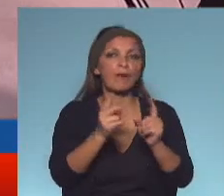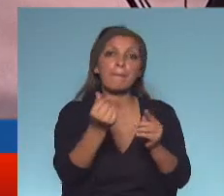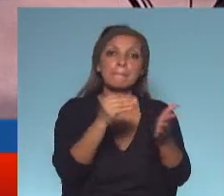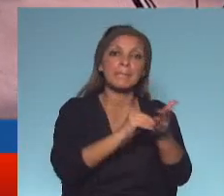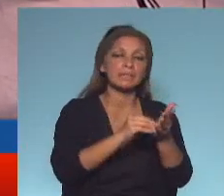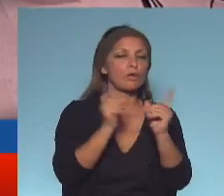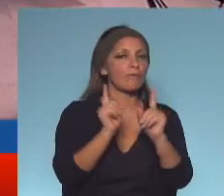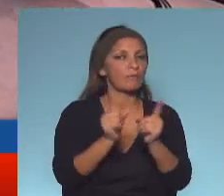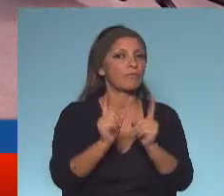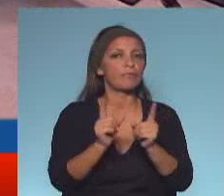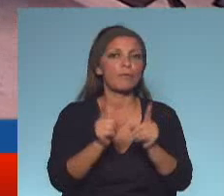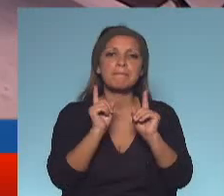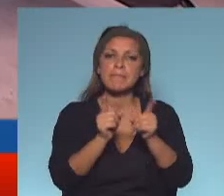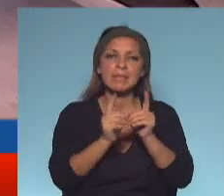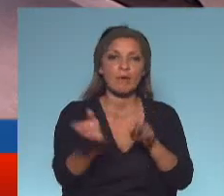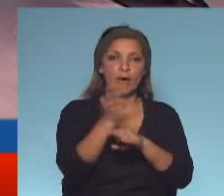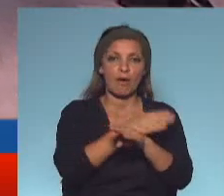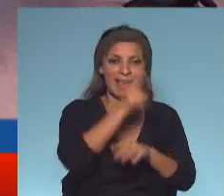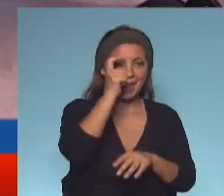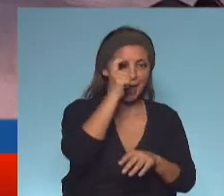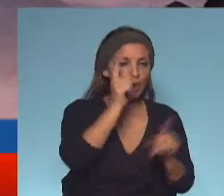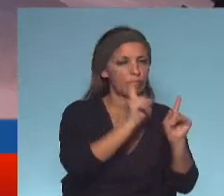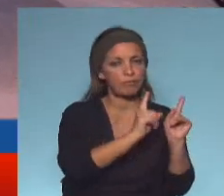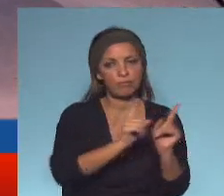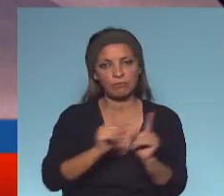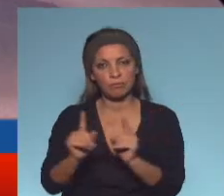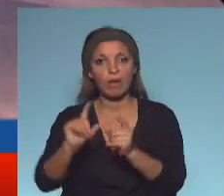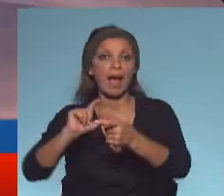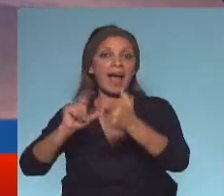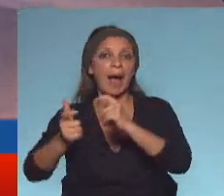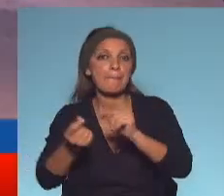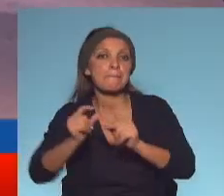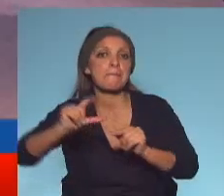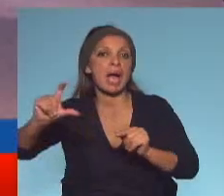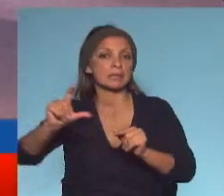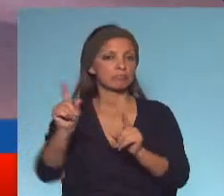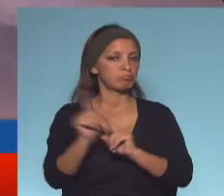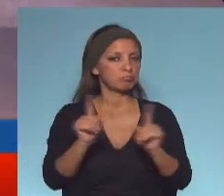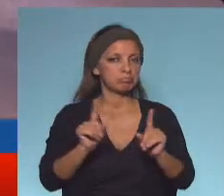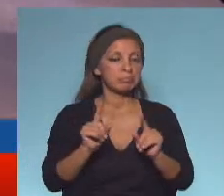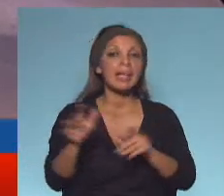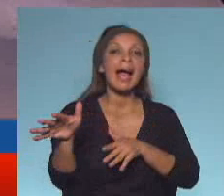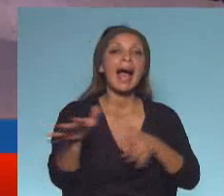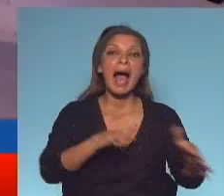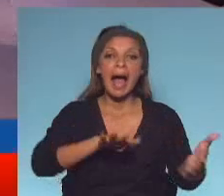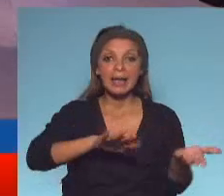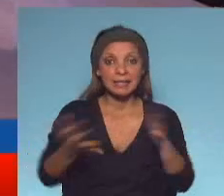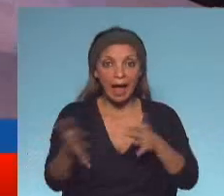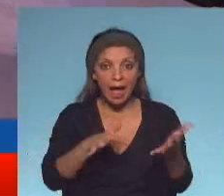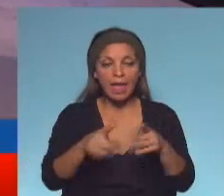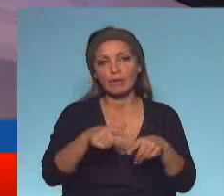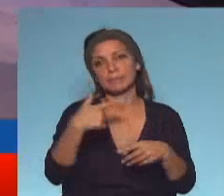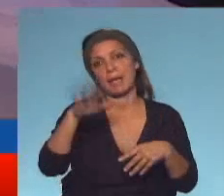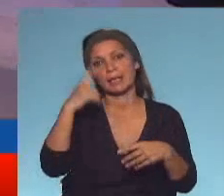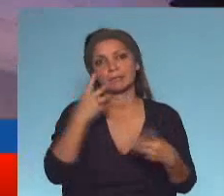precios, los mismos precios de enero, no va a haber ninguna actualización, y el asado, que es el corte más popular y